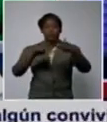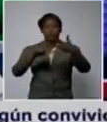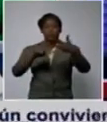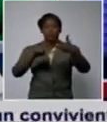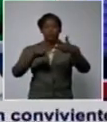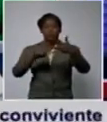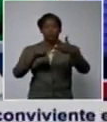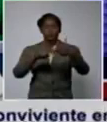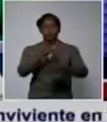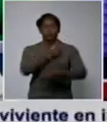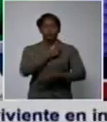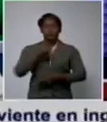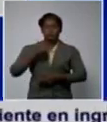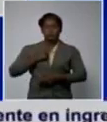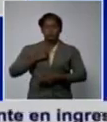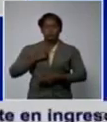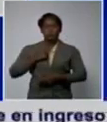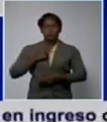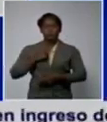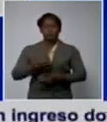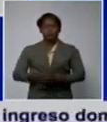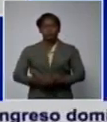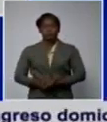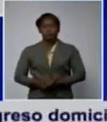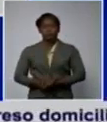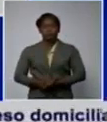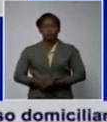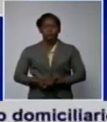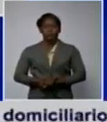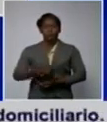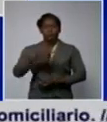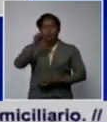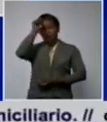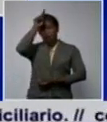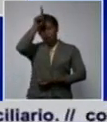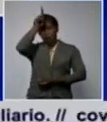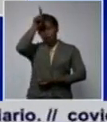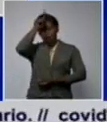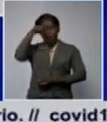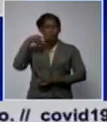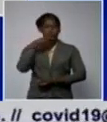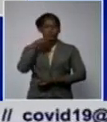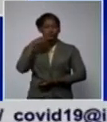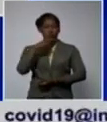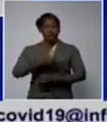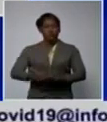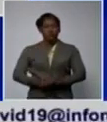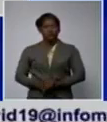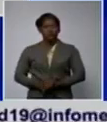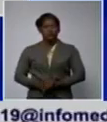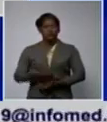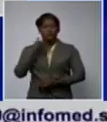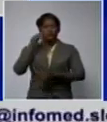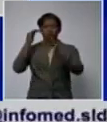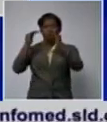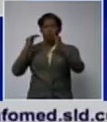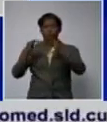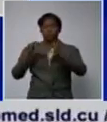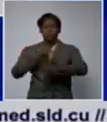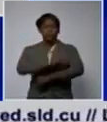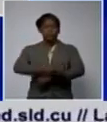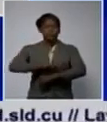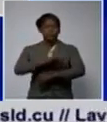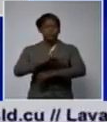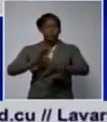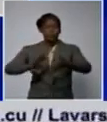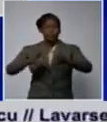Ucrania, Alemania, República Checa, Rusia, y son los países que mayor número de casos. Y el